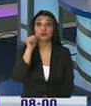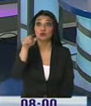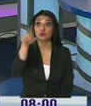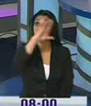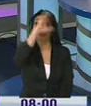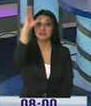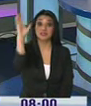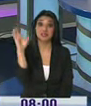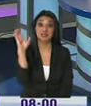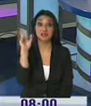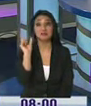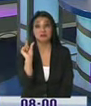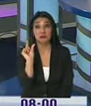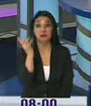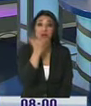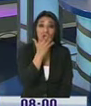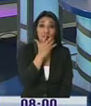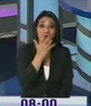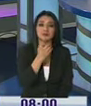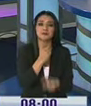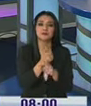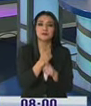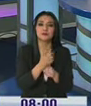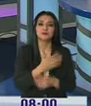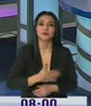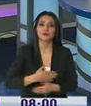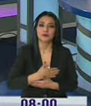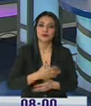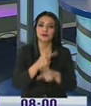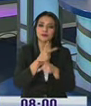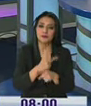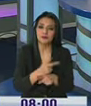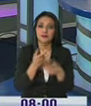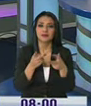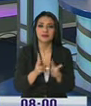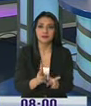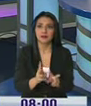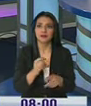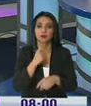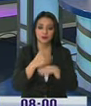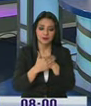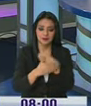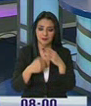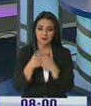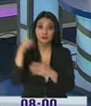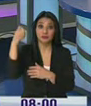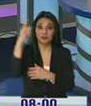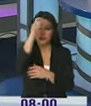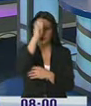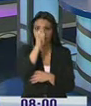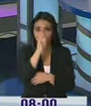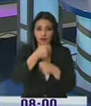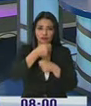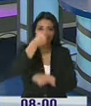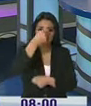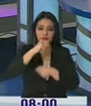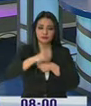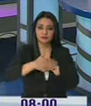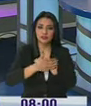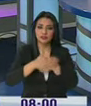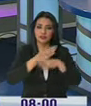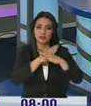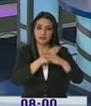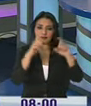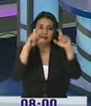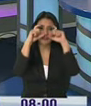El día está calientito, así que por favor, tome las previsiones también para que no se queme, use gorrita, use protector solar y unas